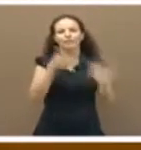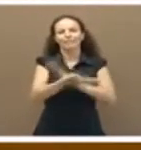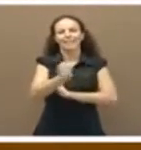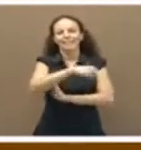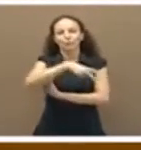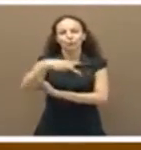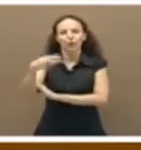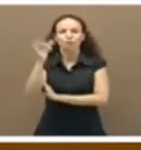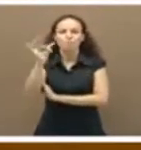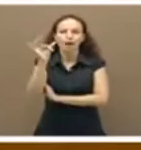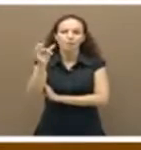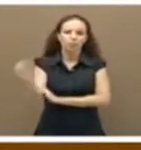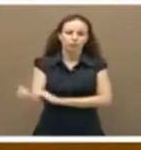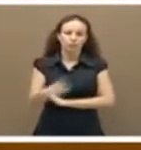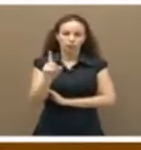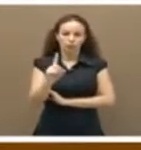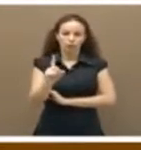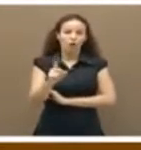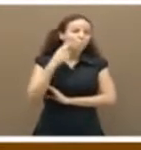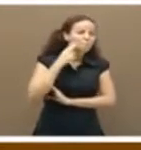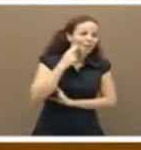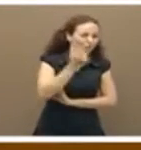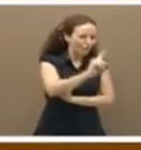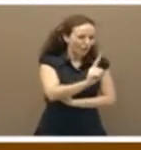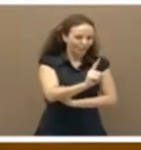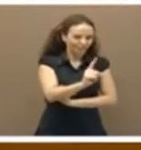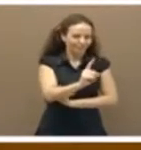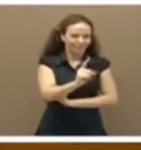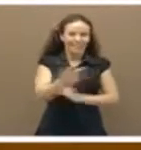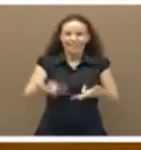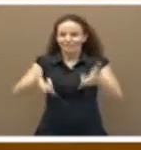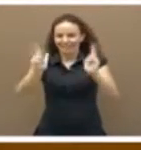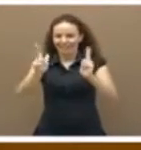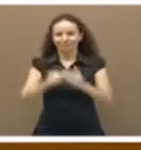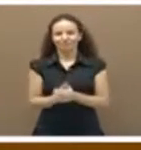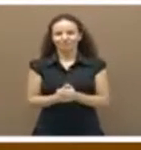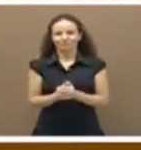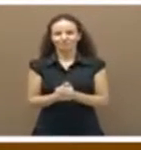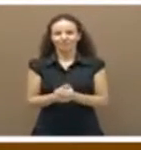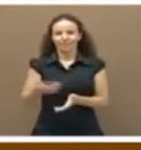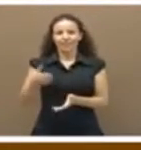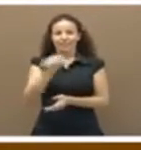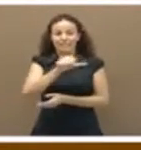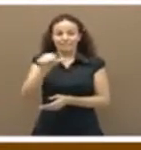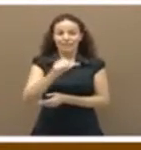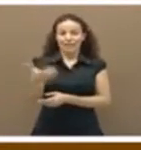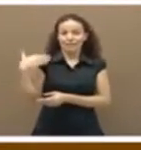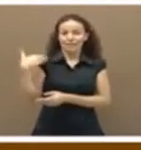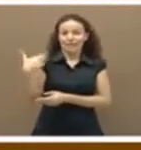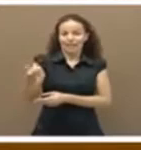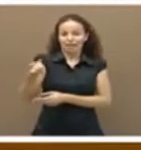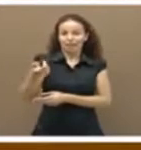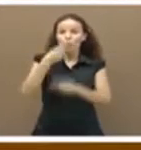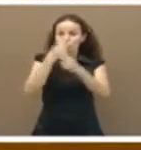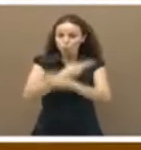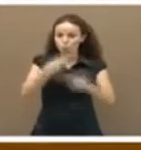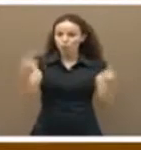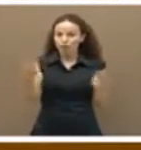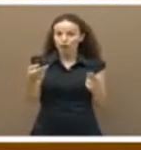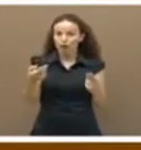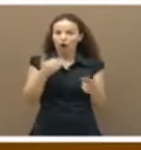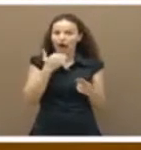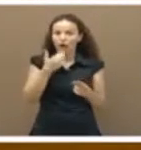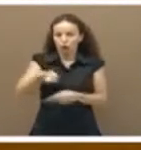objetivos que en el miedo y la desconfianza. Las pasadas semanas se ha hecho público algo que nosotros hemos venido defendiendo